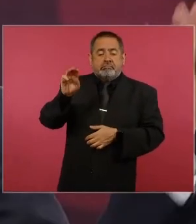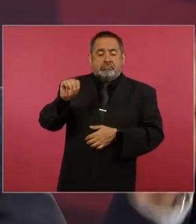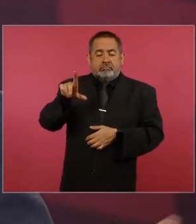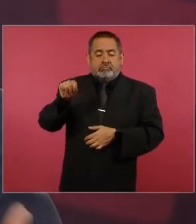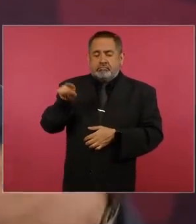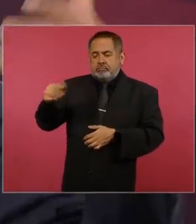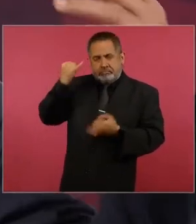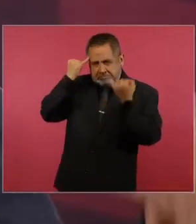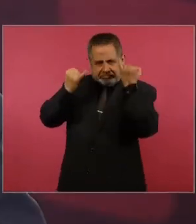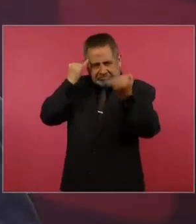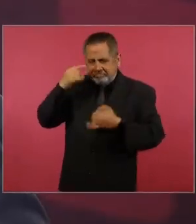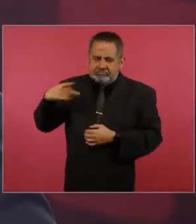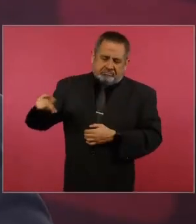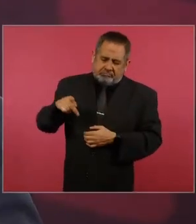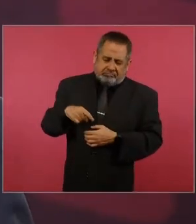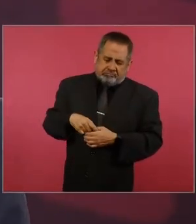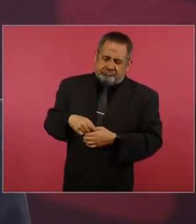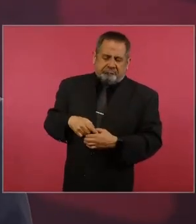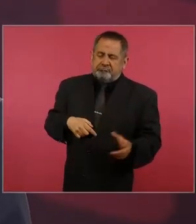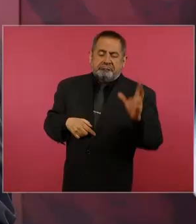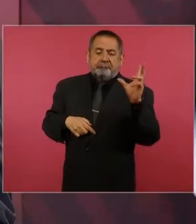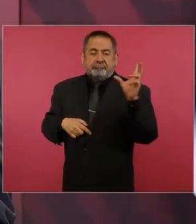y que por lo mismo no,